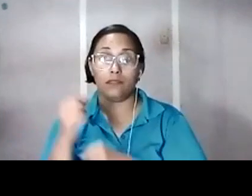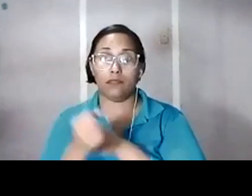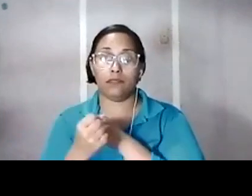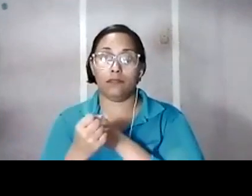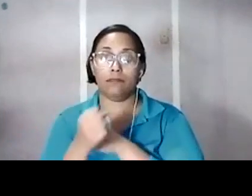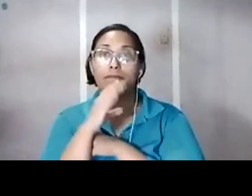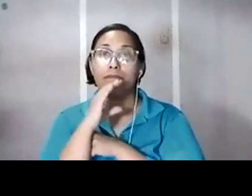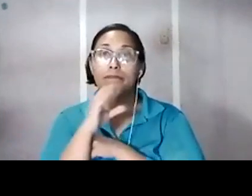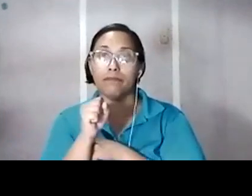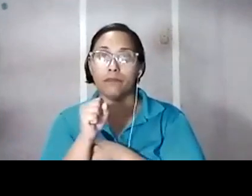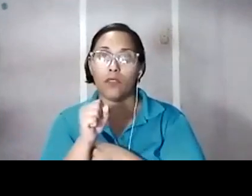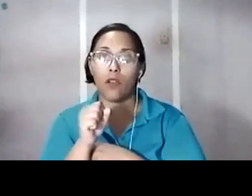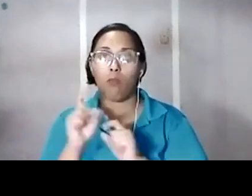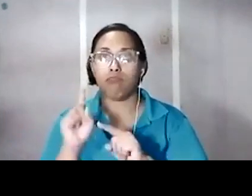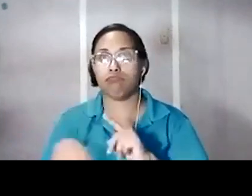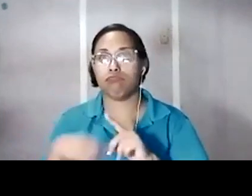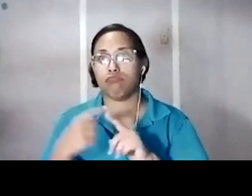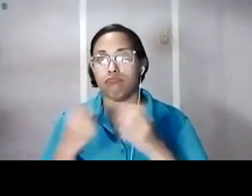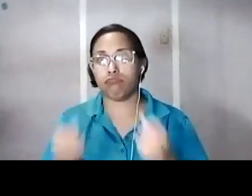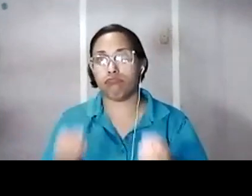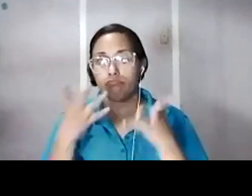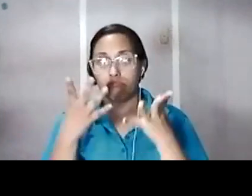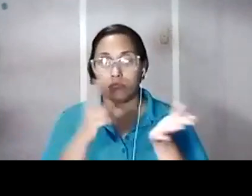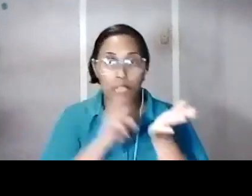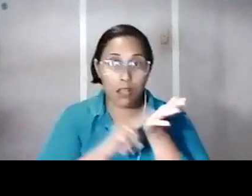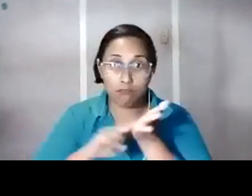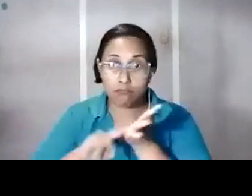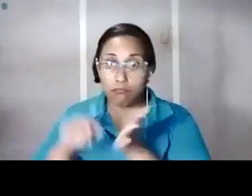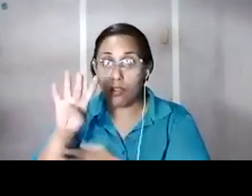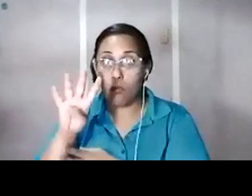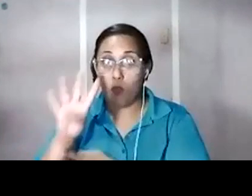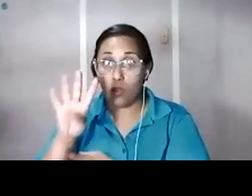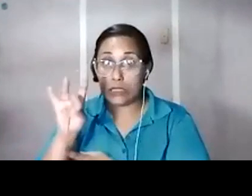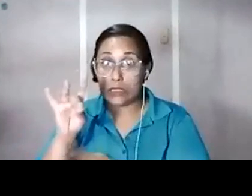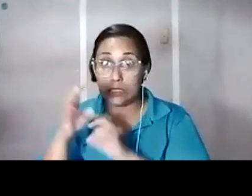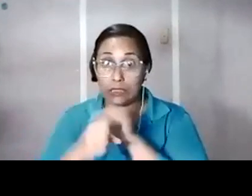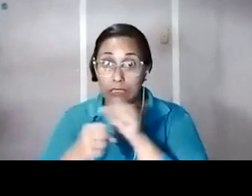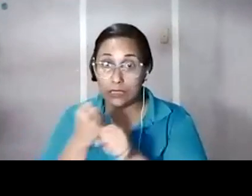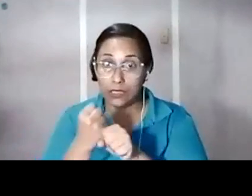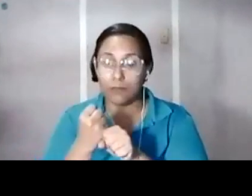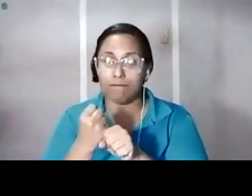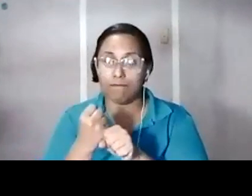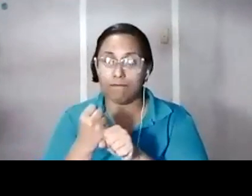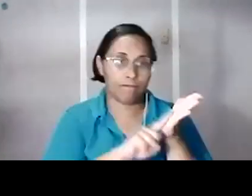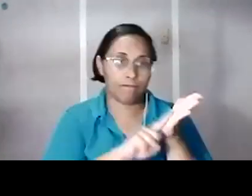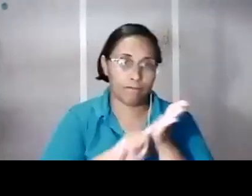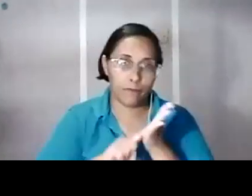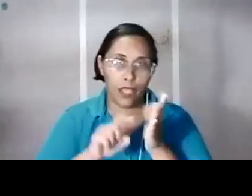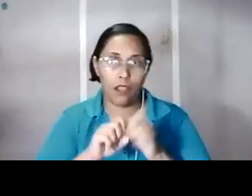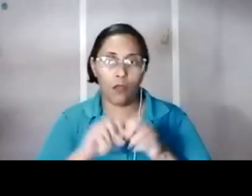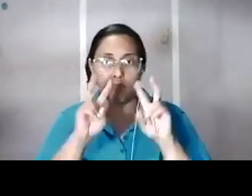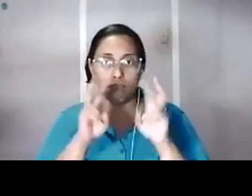¿cuánto llevo investigando? 48 años. Y entonces, investigando un tema, uno